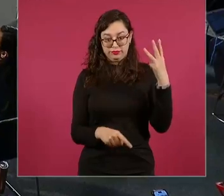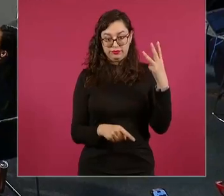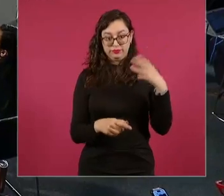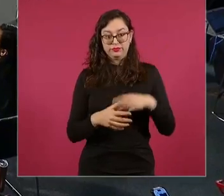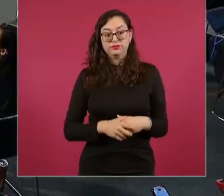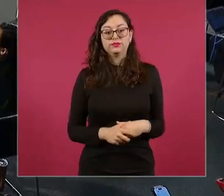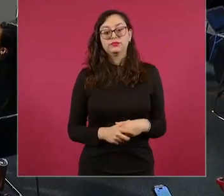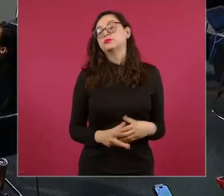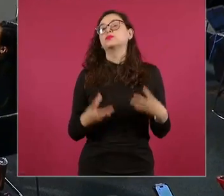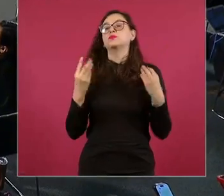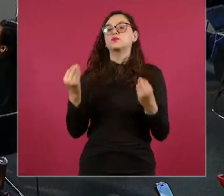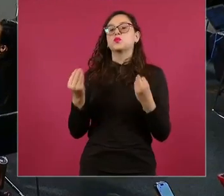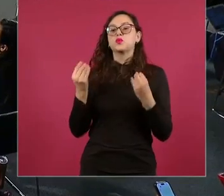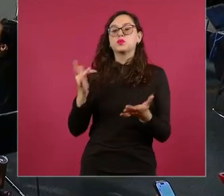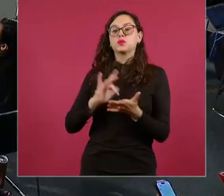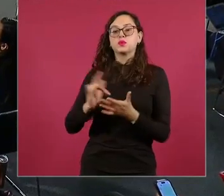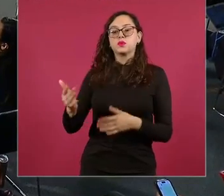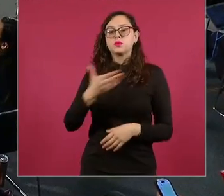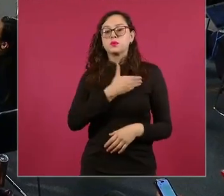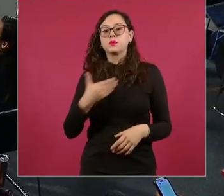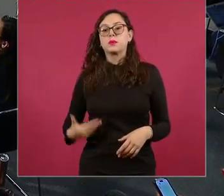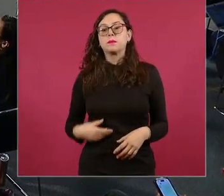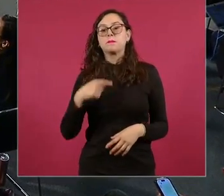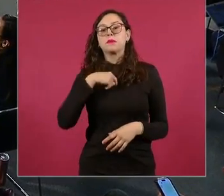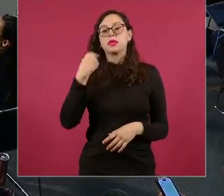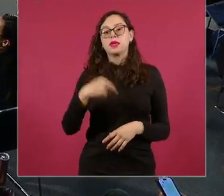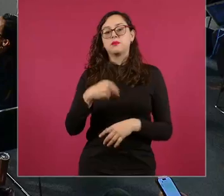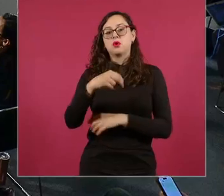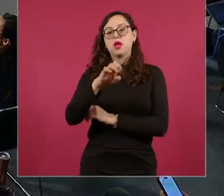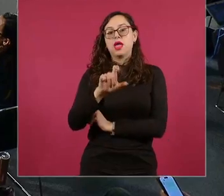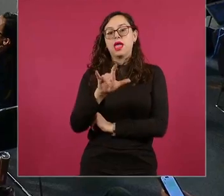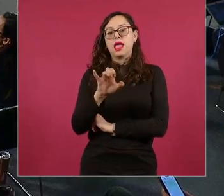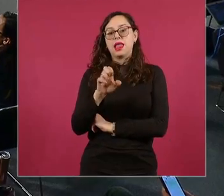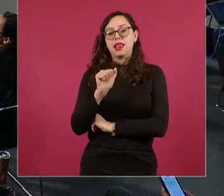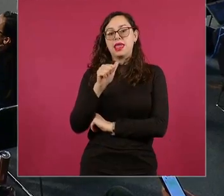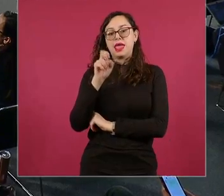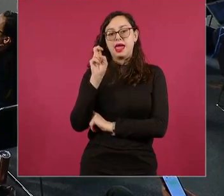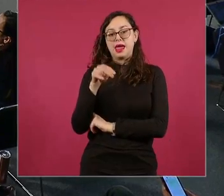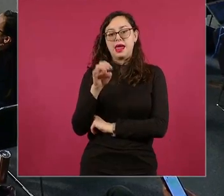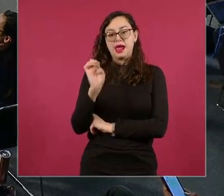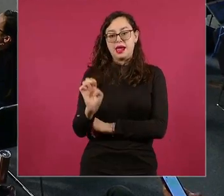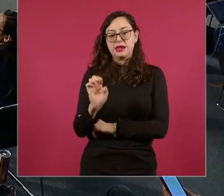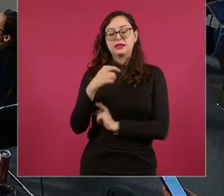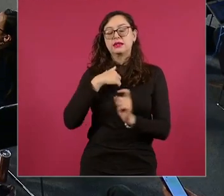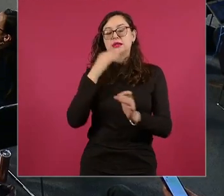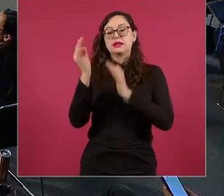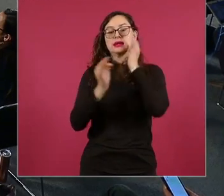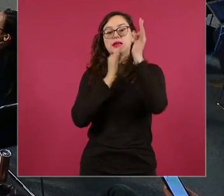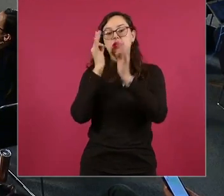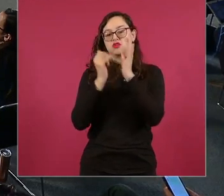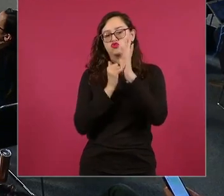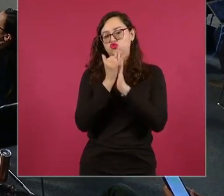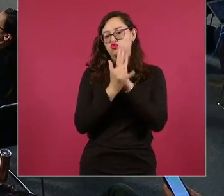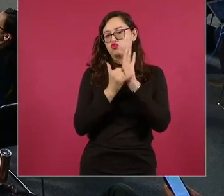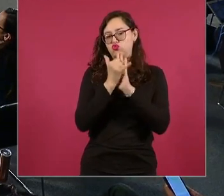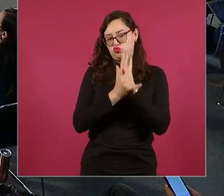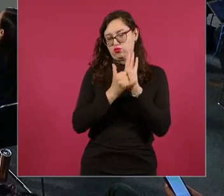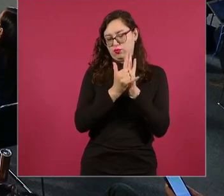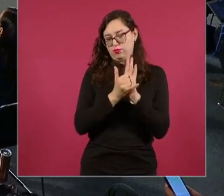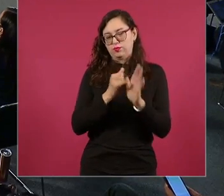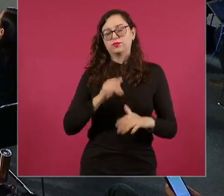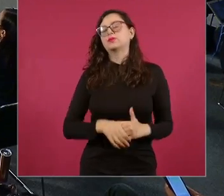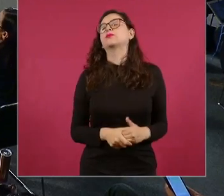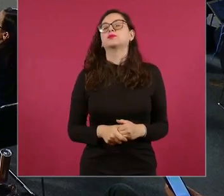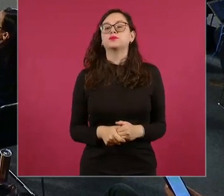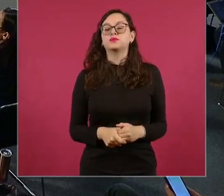Muchísimas gracias, presidente. Mi nombre es Eliane Baladez, de mi medio Elitv Oficial en YouTube. Y mi pregunta